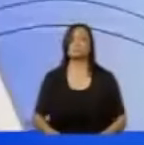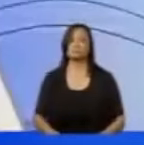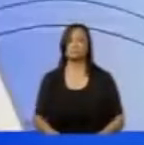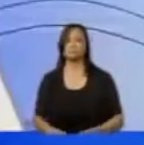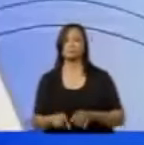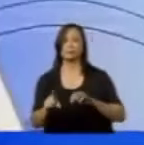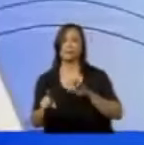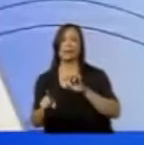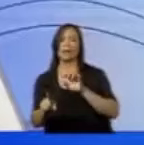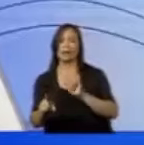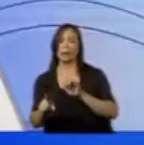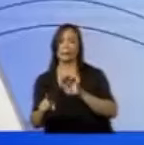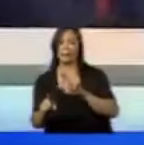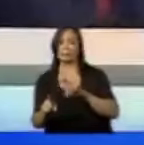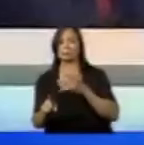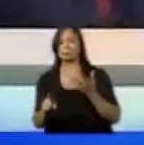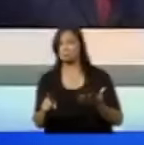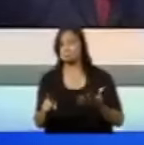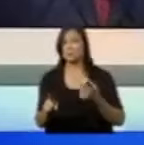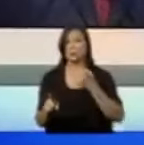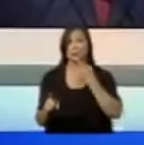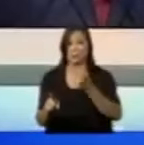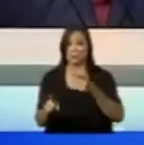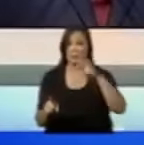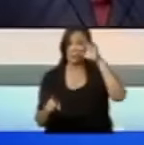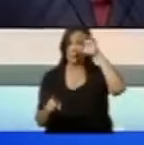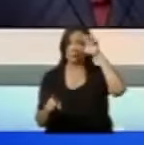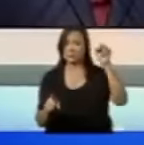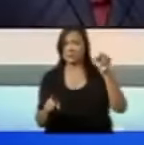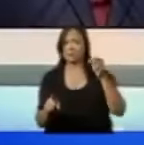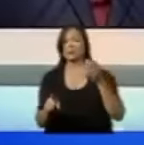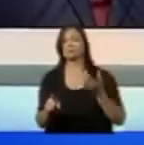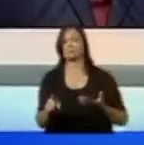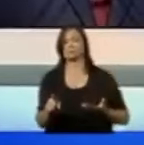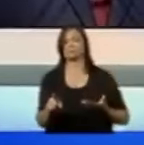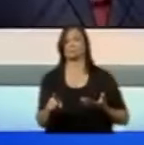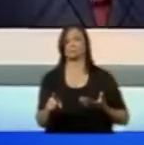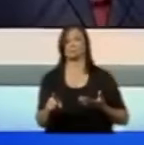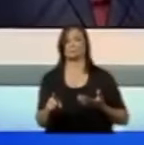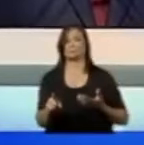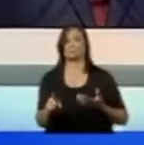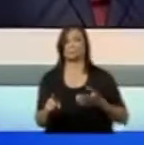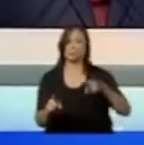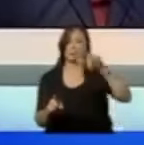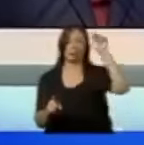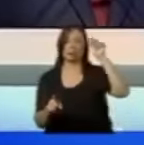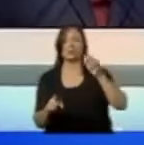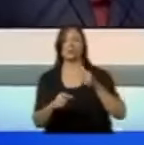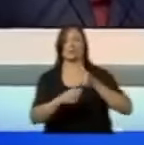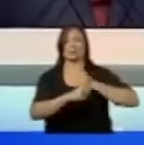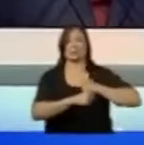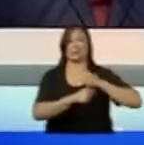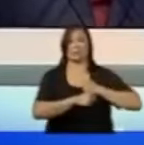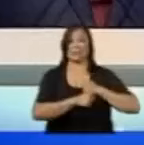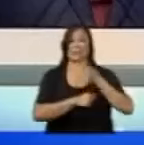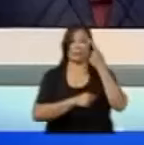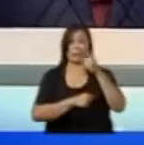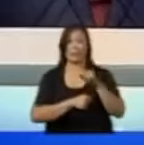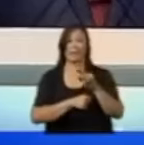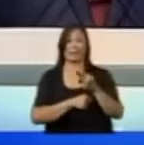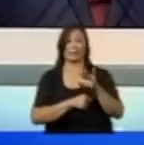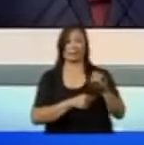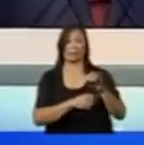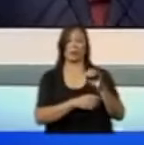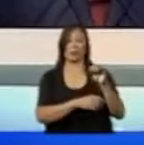Candidato Martínez. Bueno, decirle al presidente, al candidato Abinader, que ese ejército también hay que llevarlo a